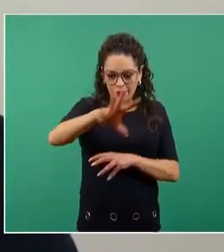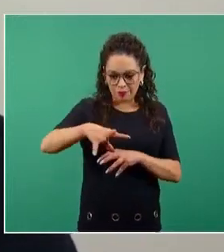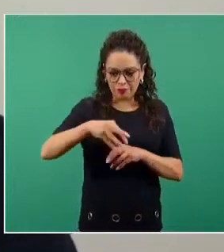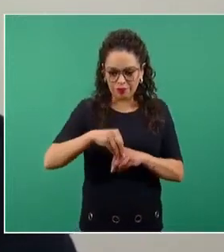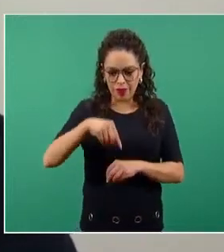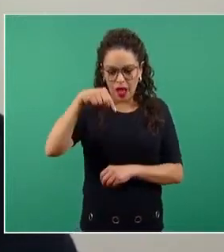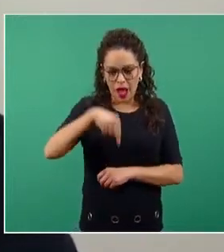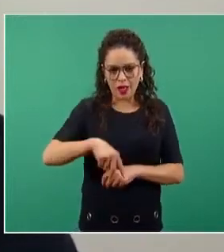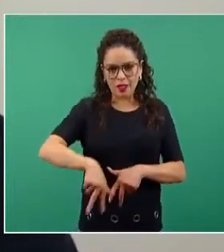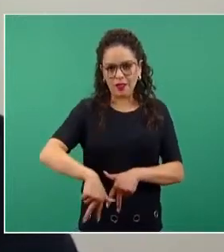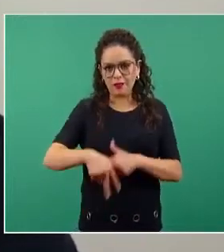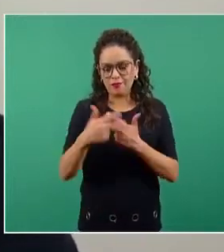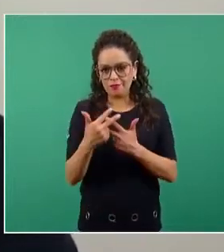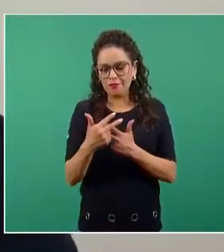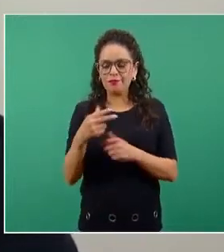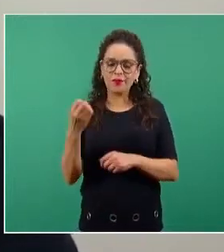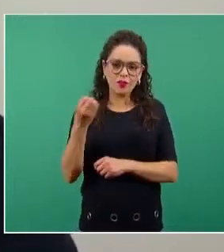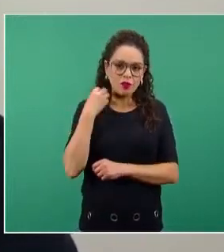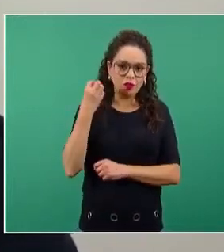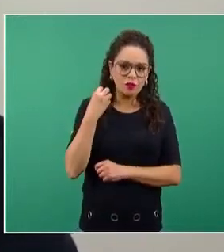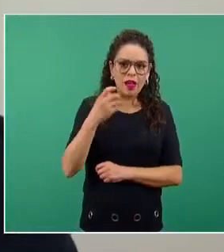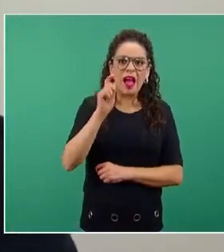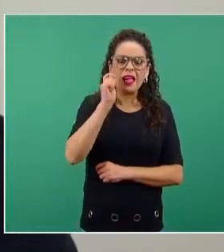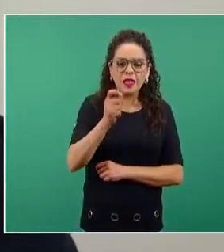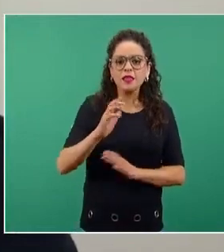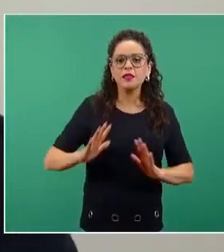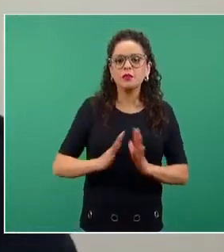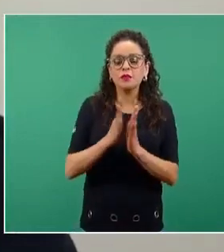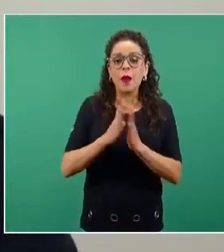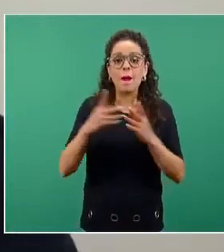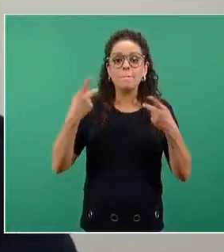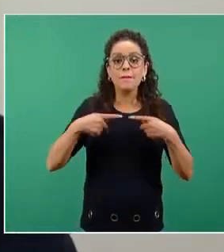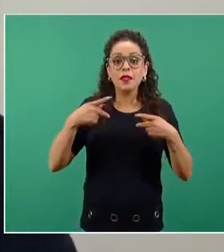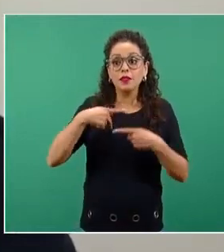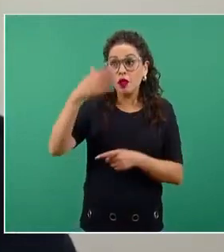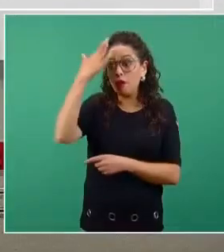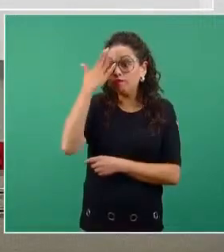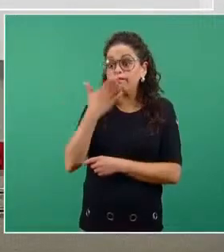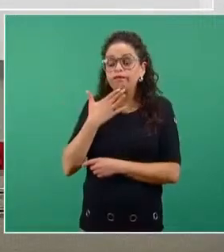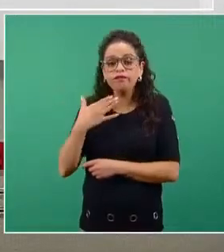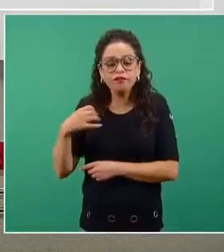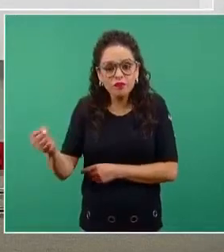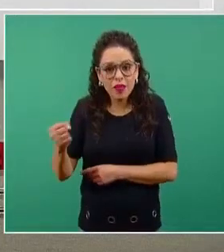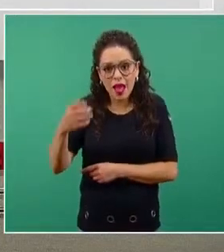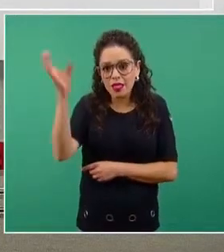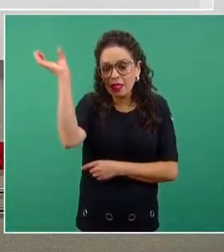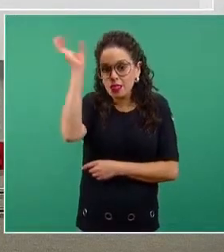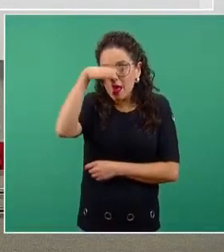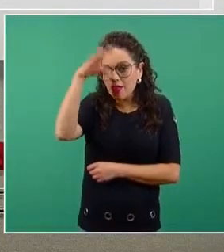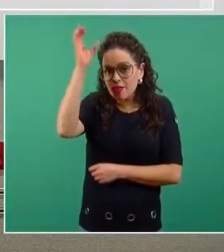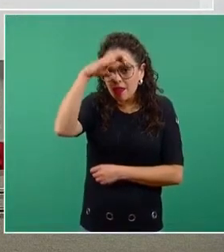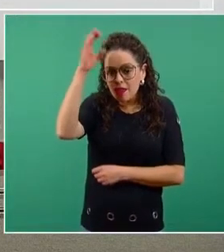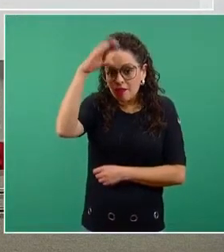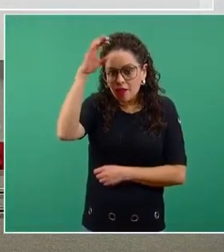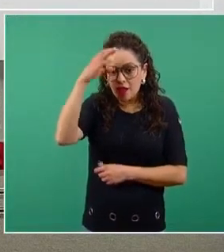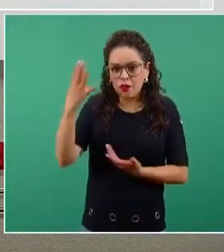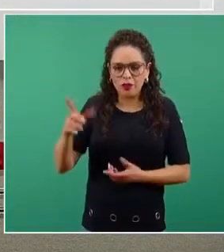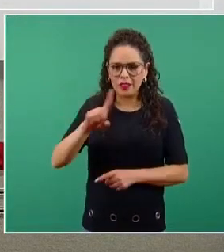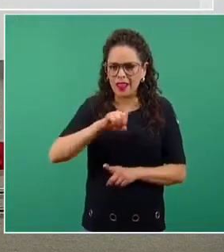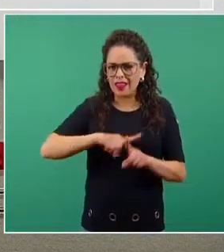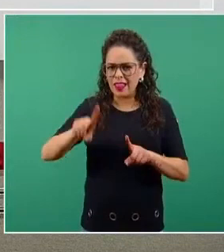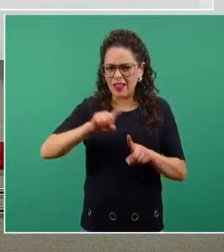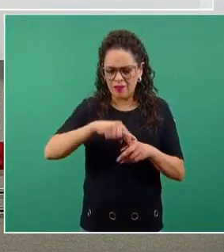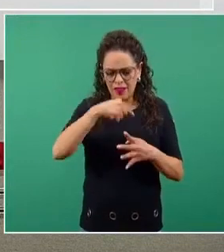más seguida es la participación de expertos, de científicos, de personas que están involucradas en los diferentes